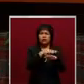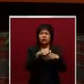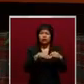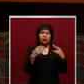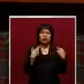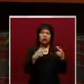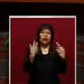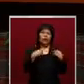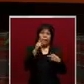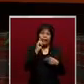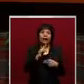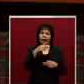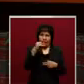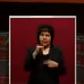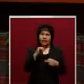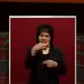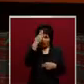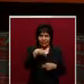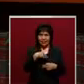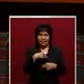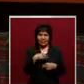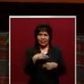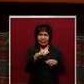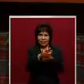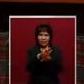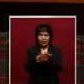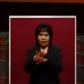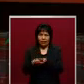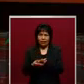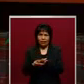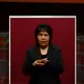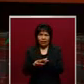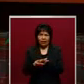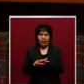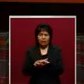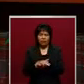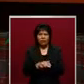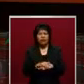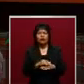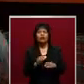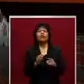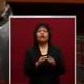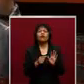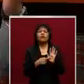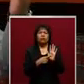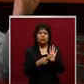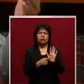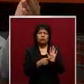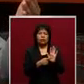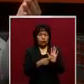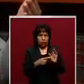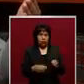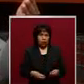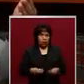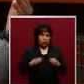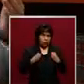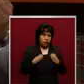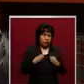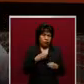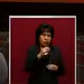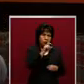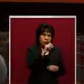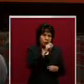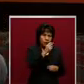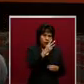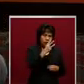y los maestros sí saben adaptarse a estas nuevas circunstancias. Lo demuestra lo que vivimos del 23 de